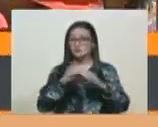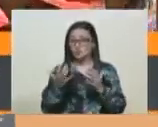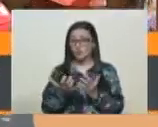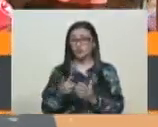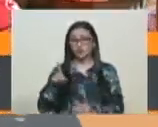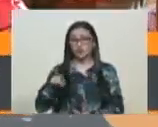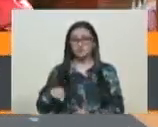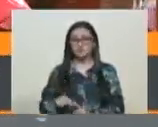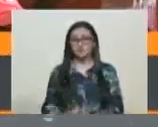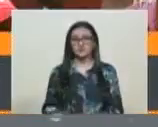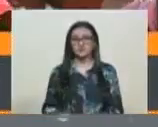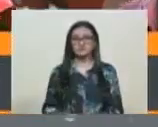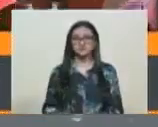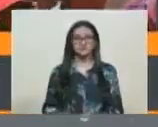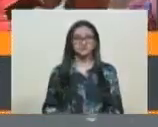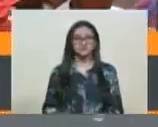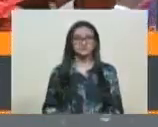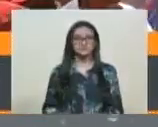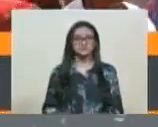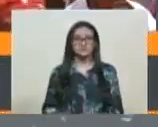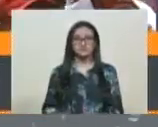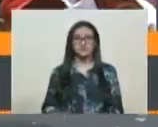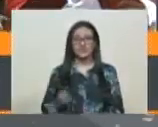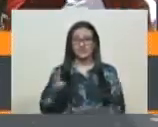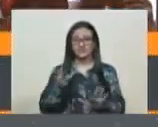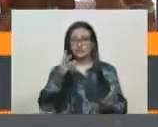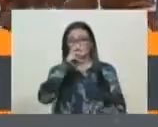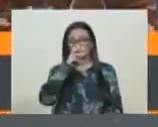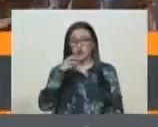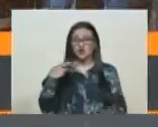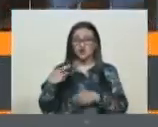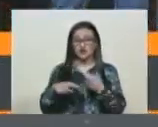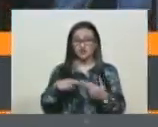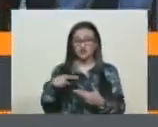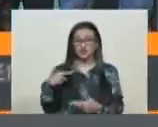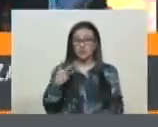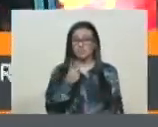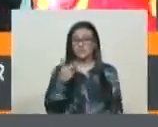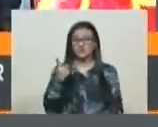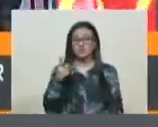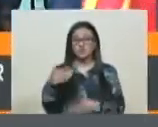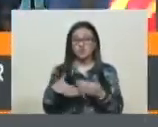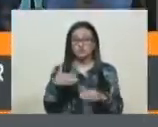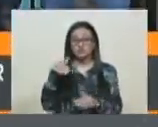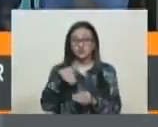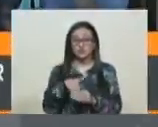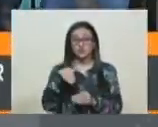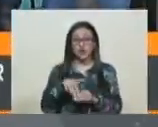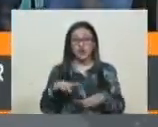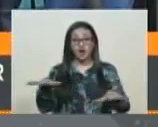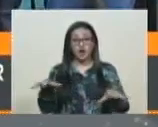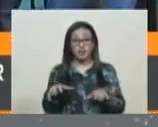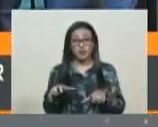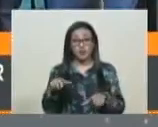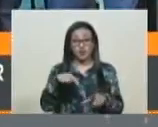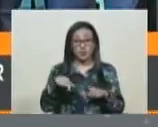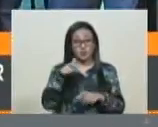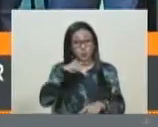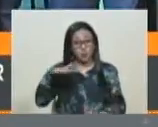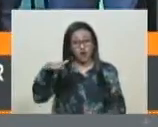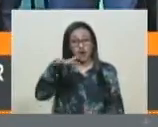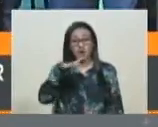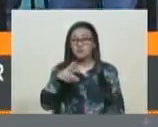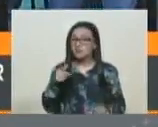también. En apenas 18 años, 21 procesos electorales ha convocado a nuestro pueblo al